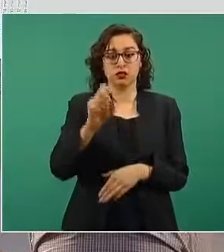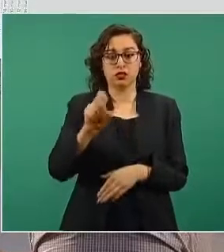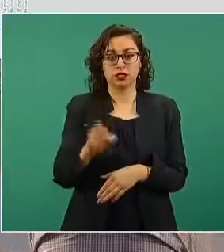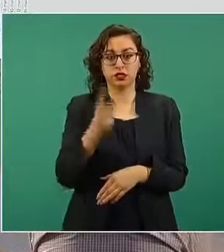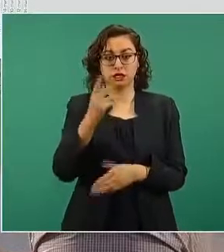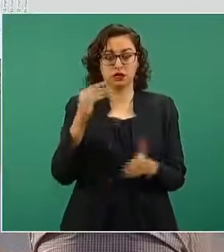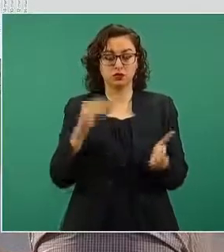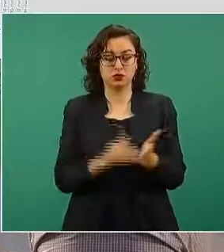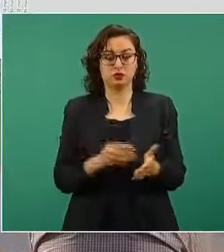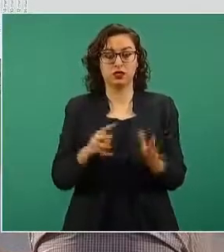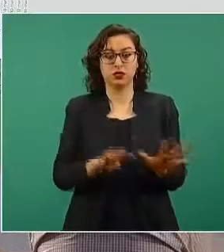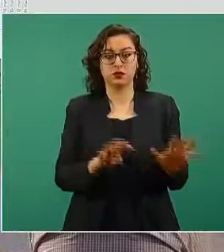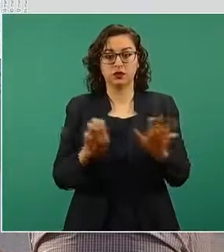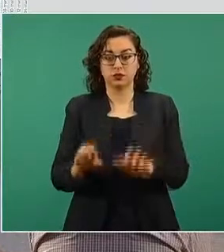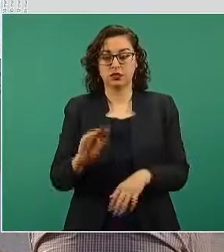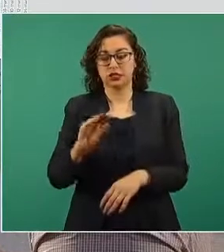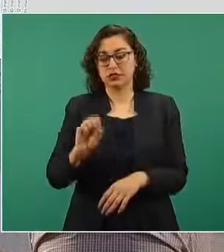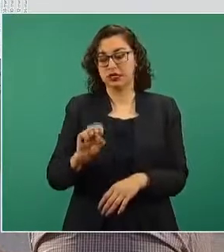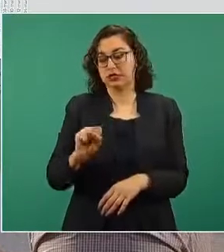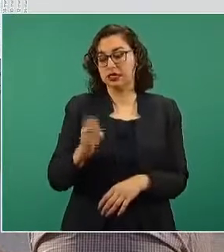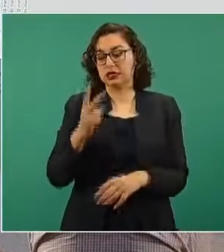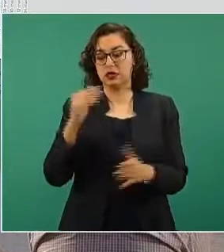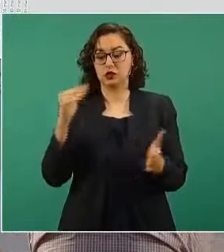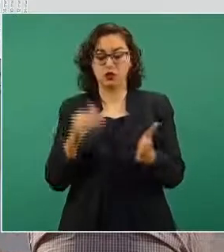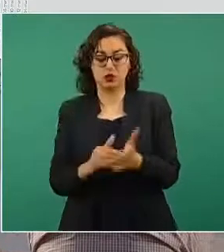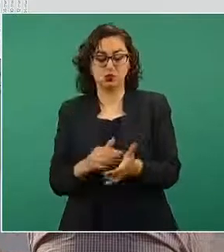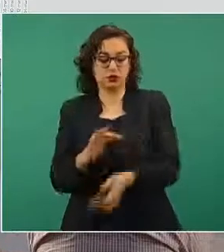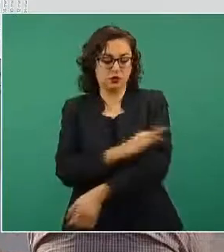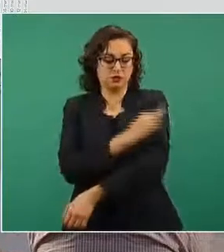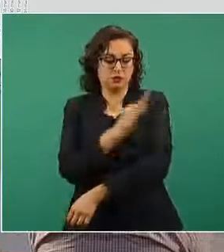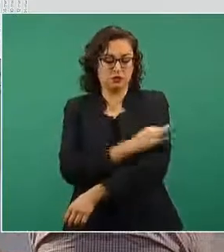4.432.000 vacunas ya aplicadas, casi